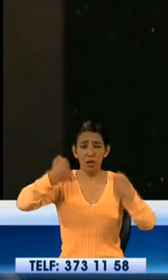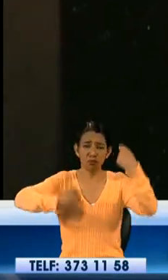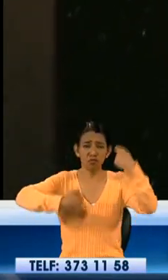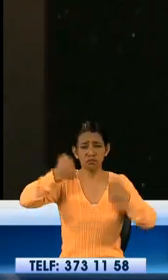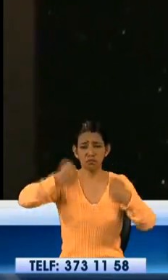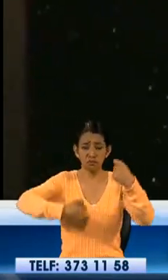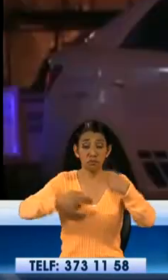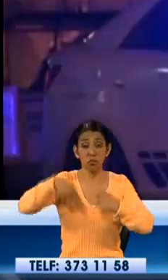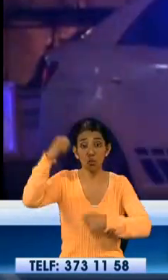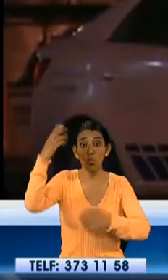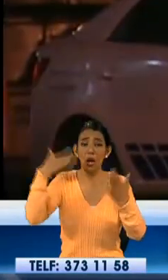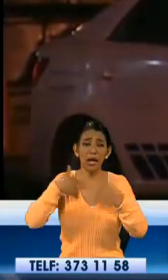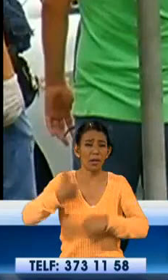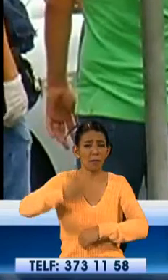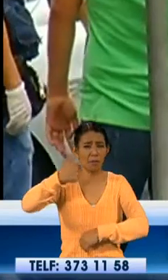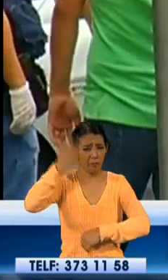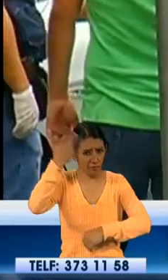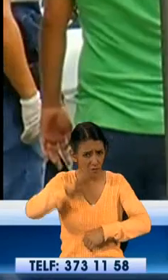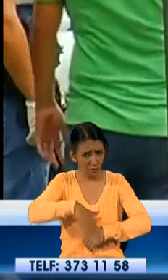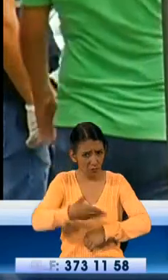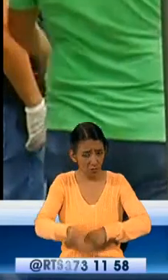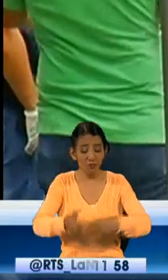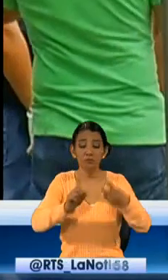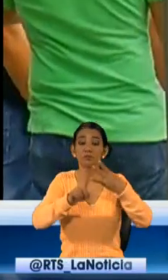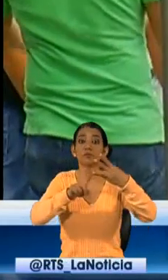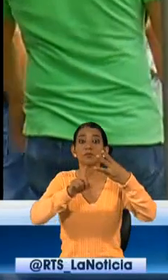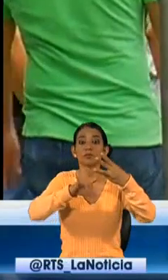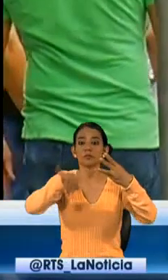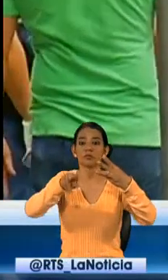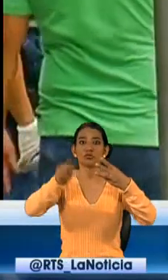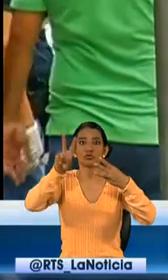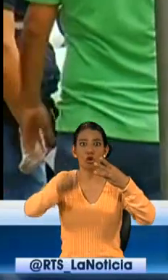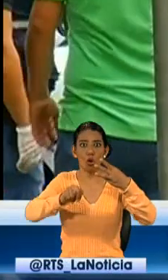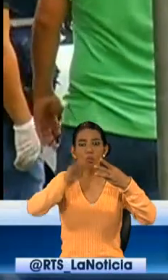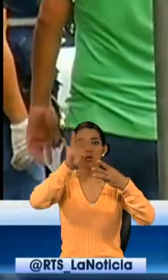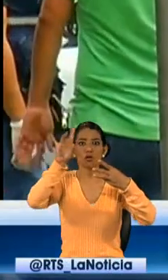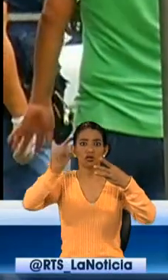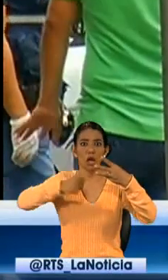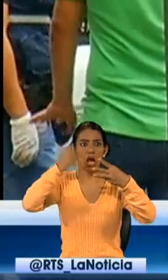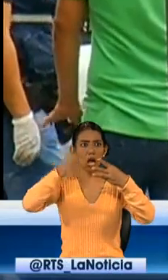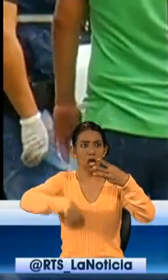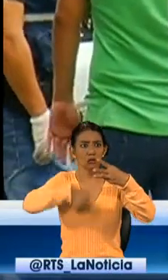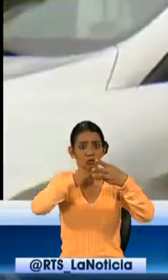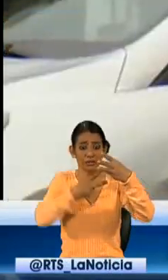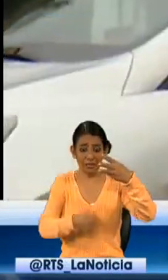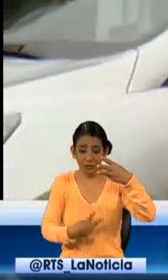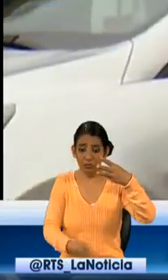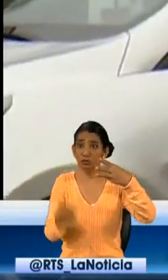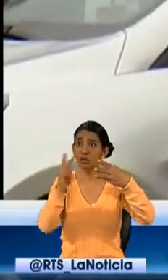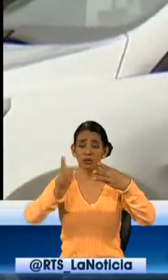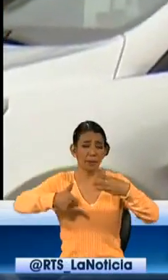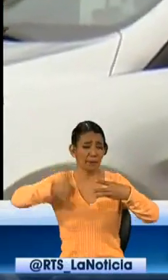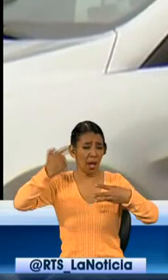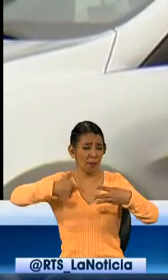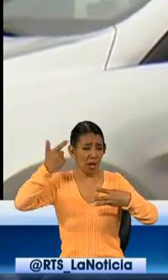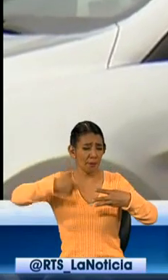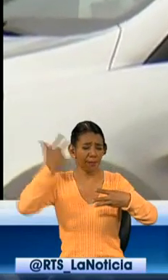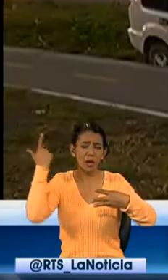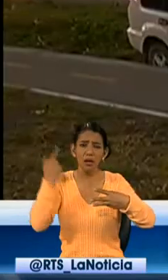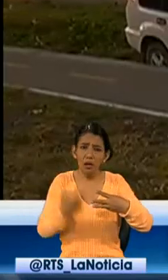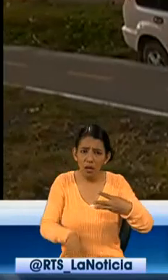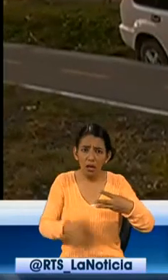en el norte de Guayaquil. John D. H., de 46 años, fue acribillado en presencia de sus dos hijos de 5 y 7 años de